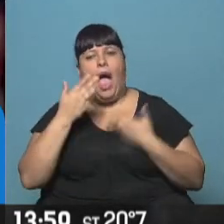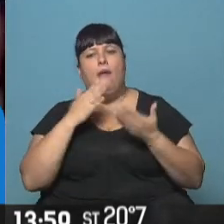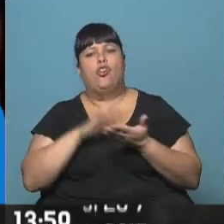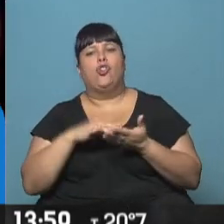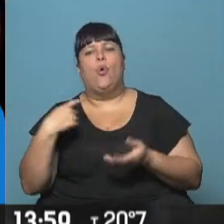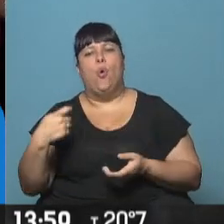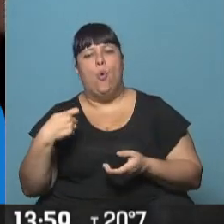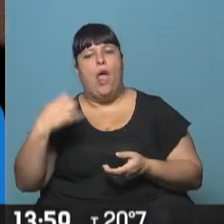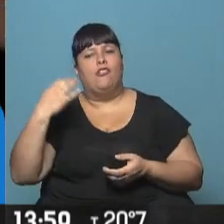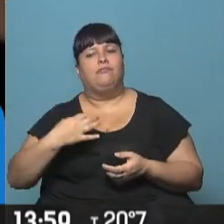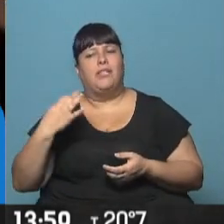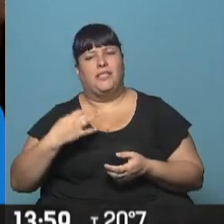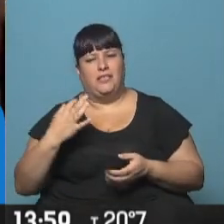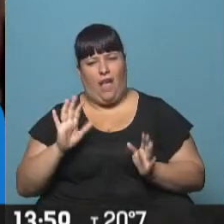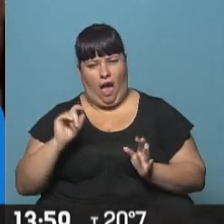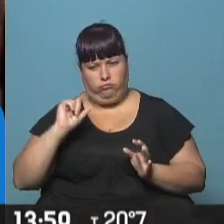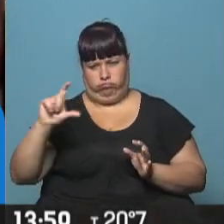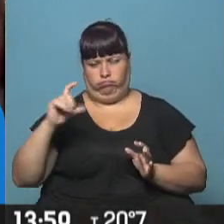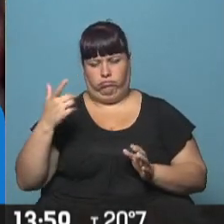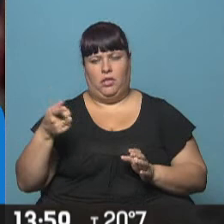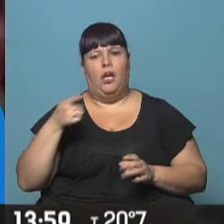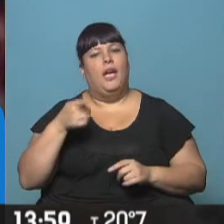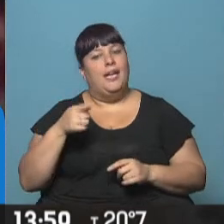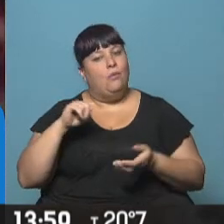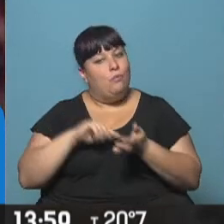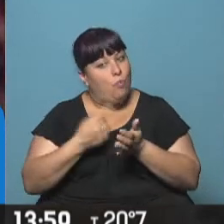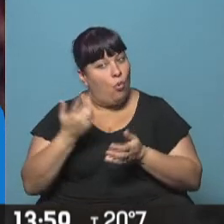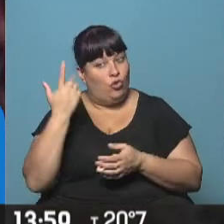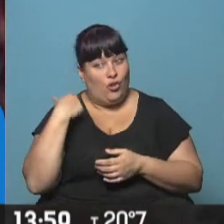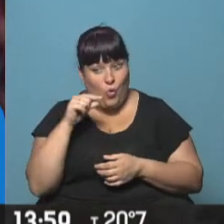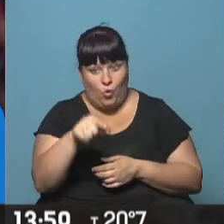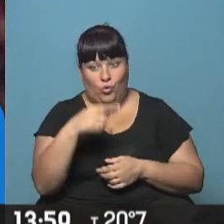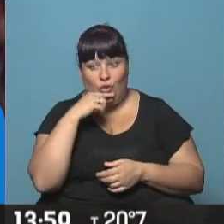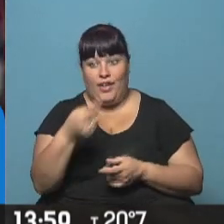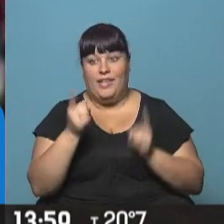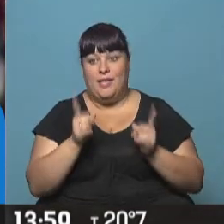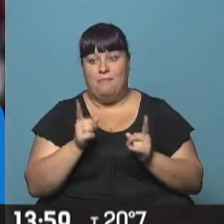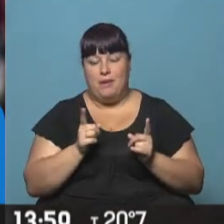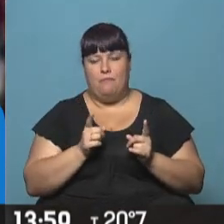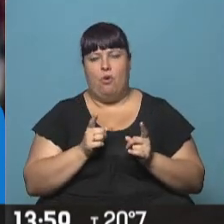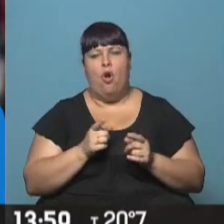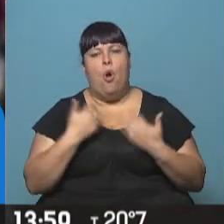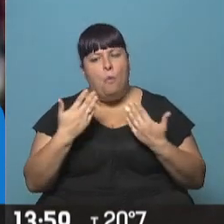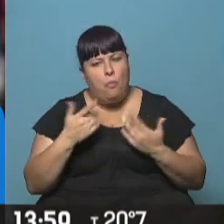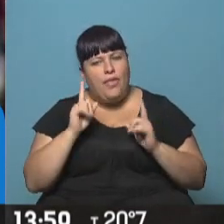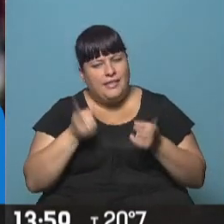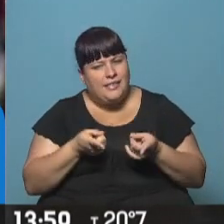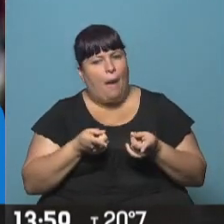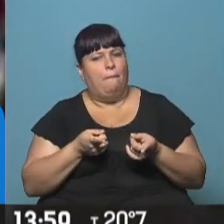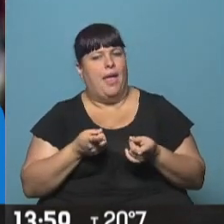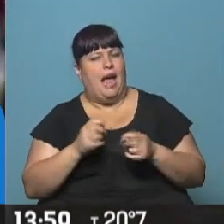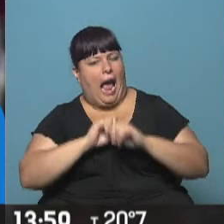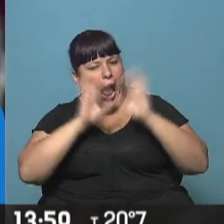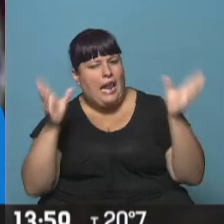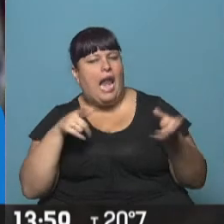la jubilación de privilegio. Es un punto que recién usted mencionó. Si podría también